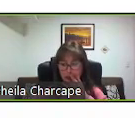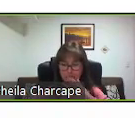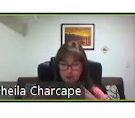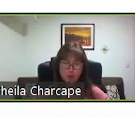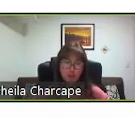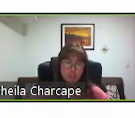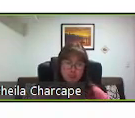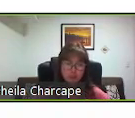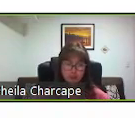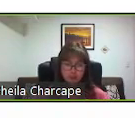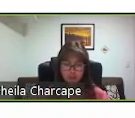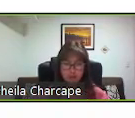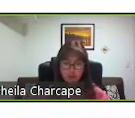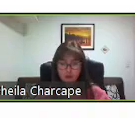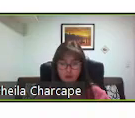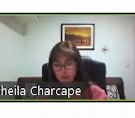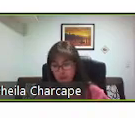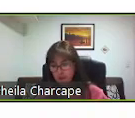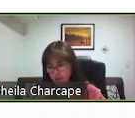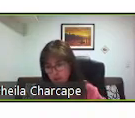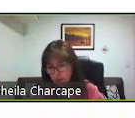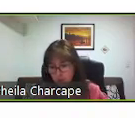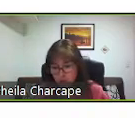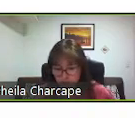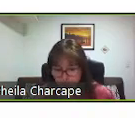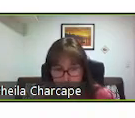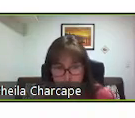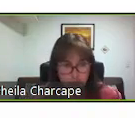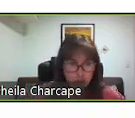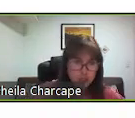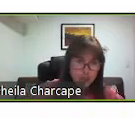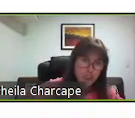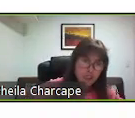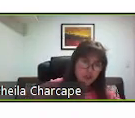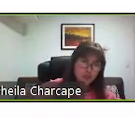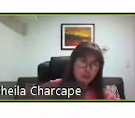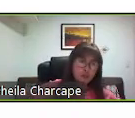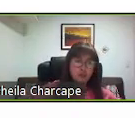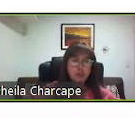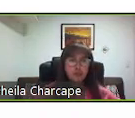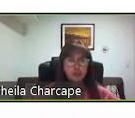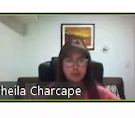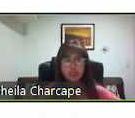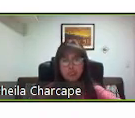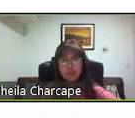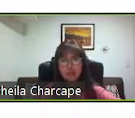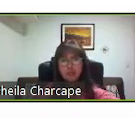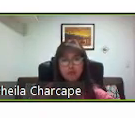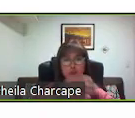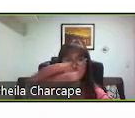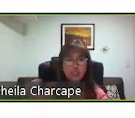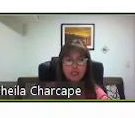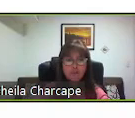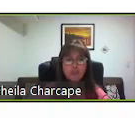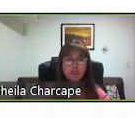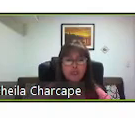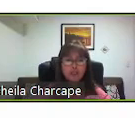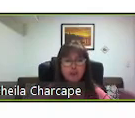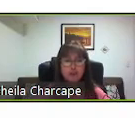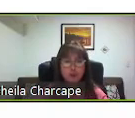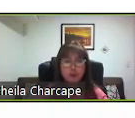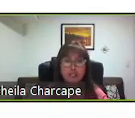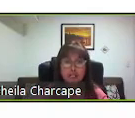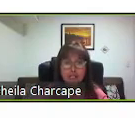inculpar un hecho de repente a una mujer que no ha dado a luz. Entonces, los signos de parto reciente debemos buscar en la